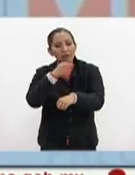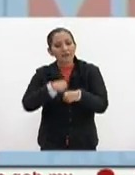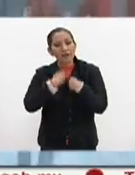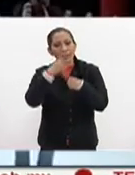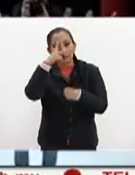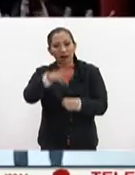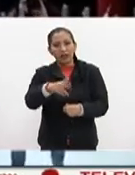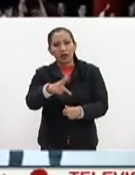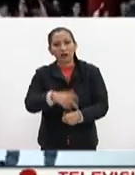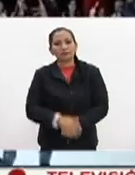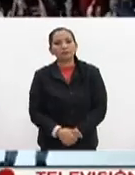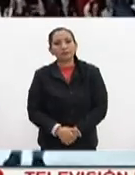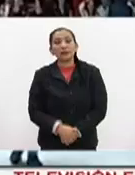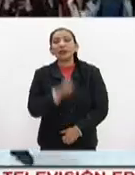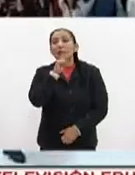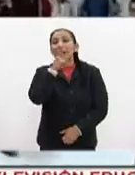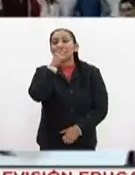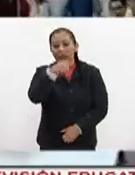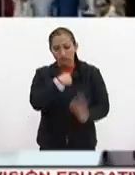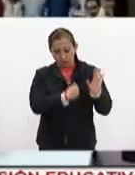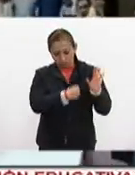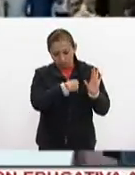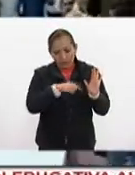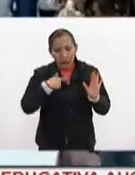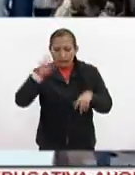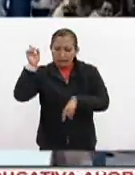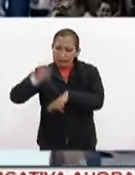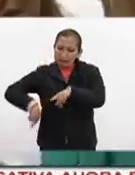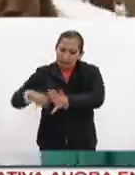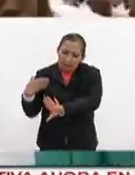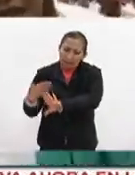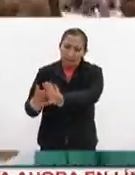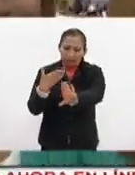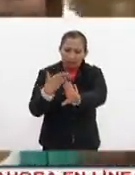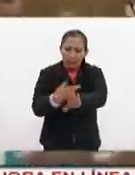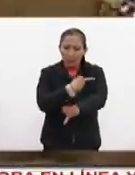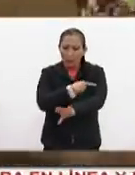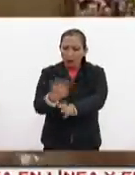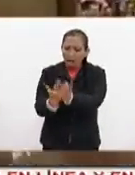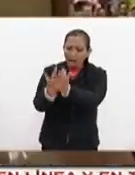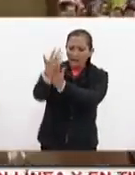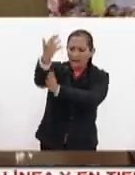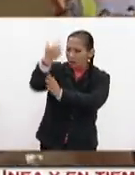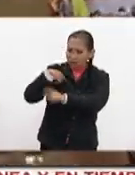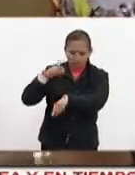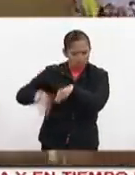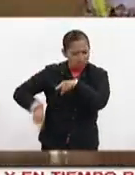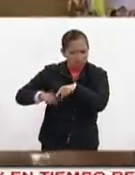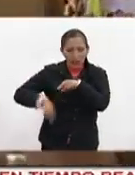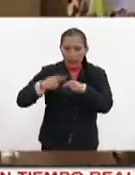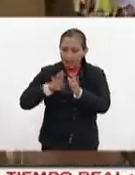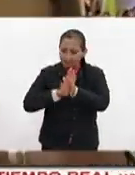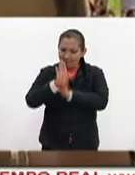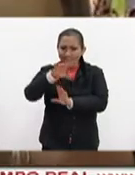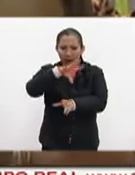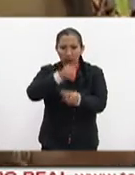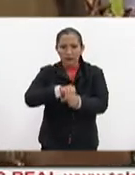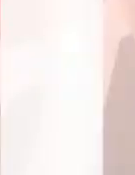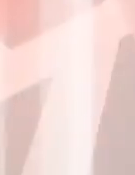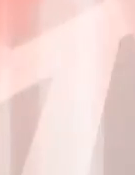mejor. También se comprometió a combatir la pobreza extrema y a fortalecer el desarrollo integral.